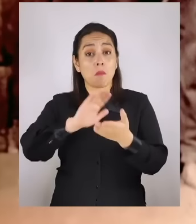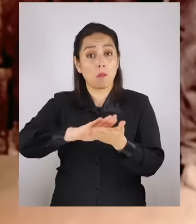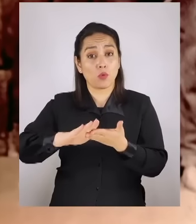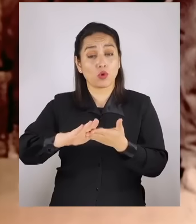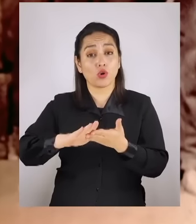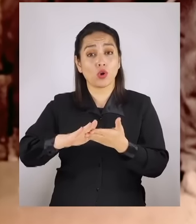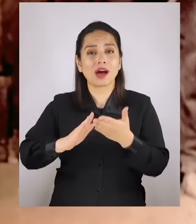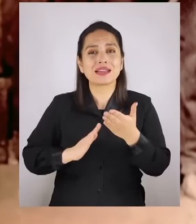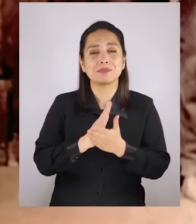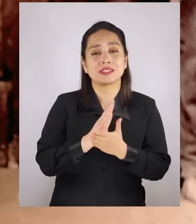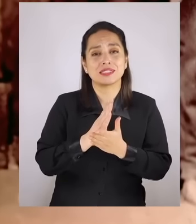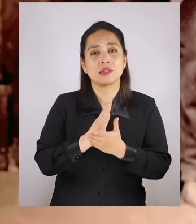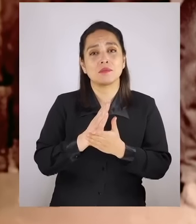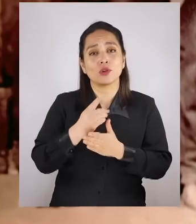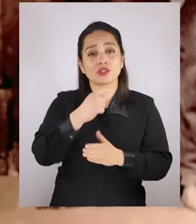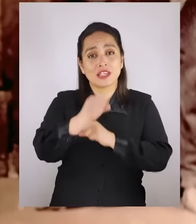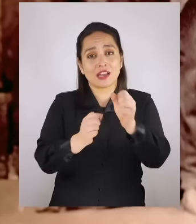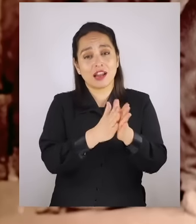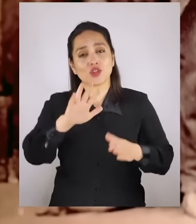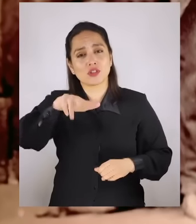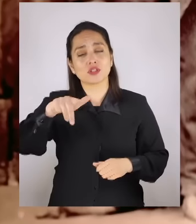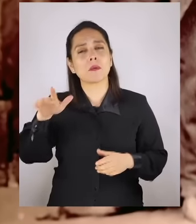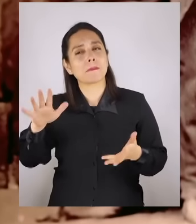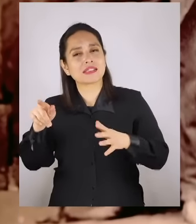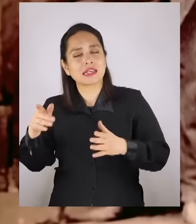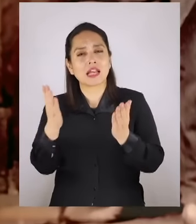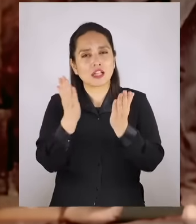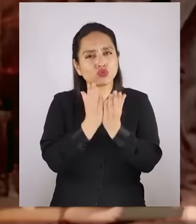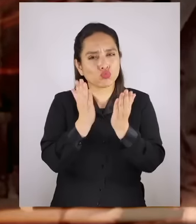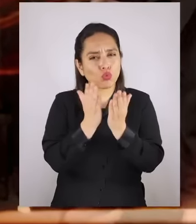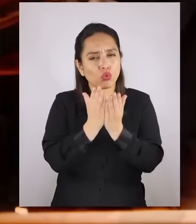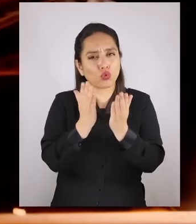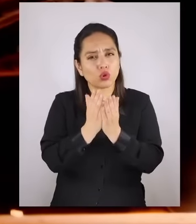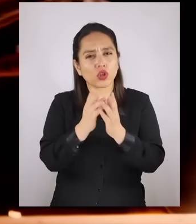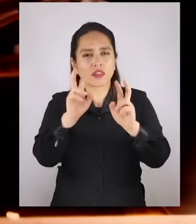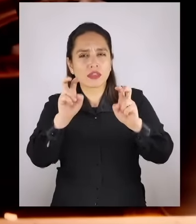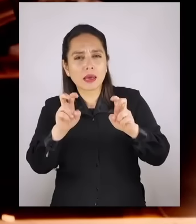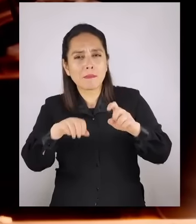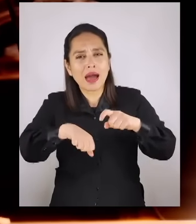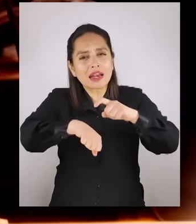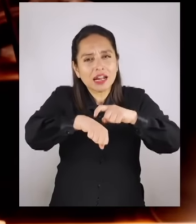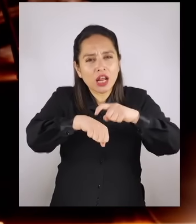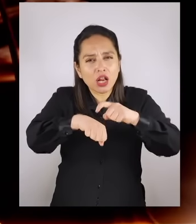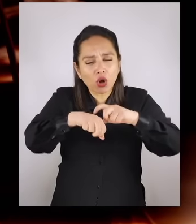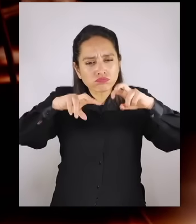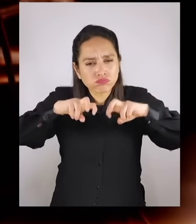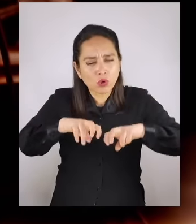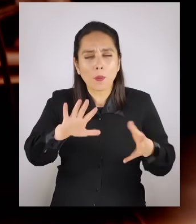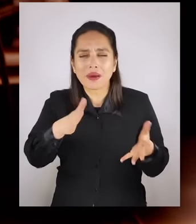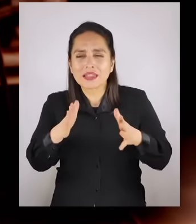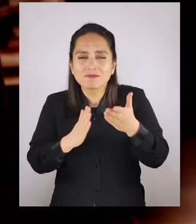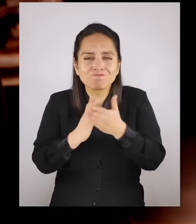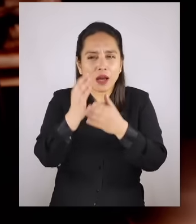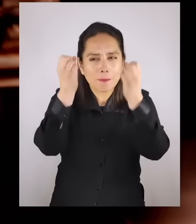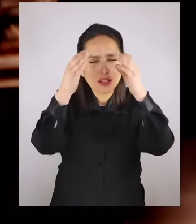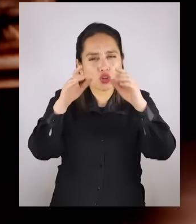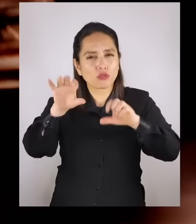imaginamos que tuvo una educación formal en relojería o alguna introducción a la ingeniería, porque en el